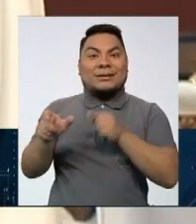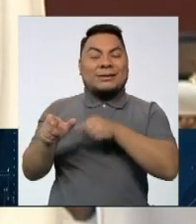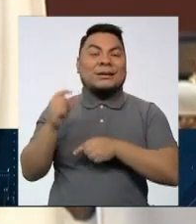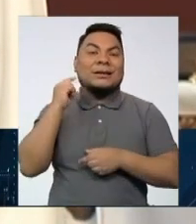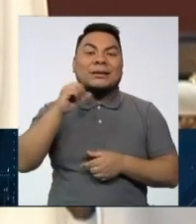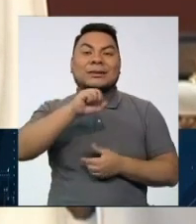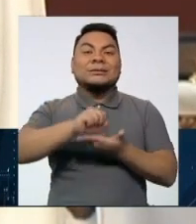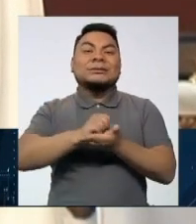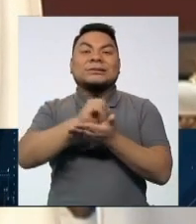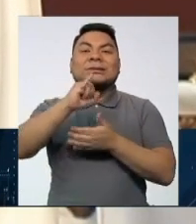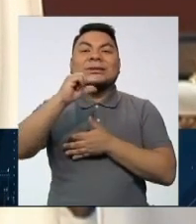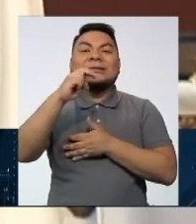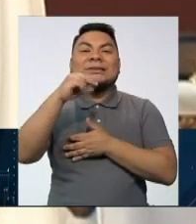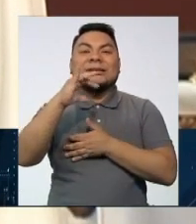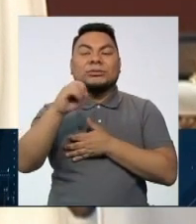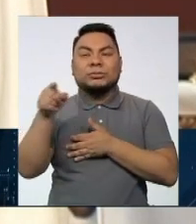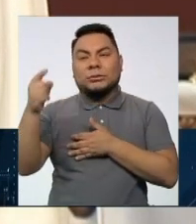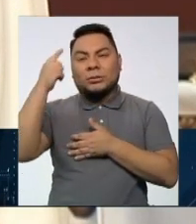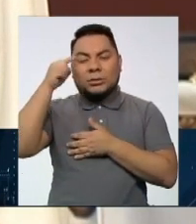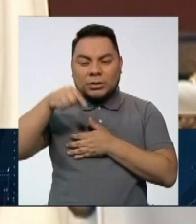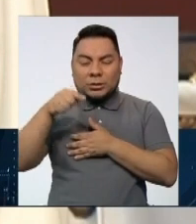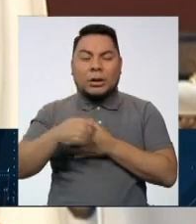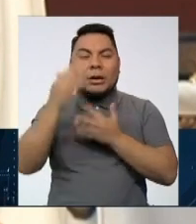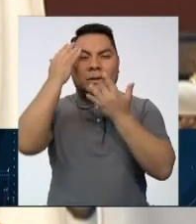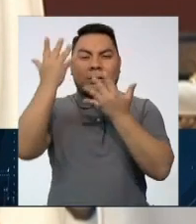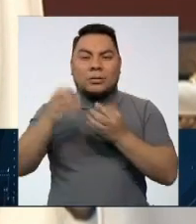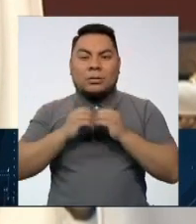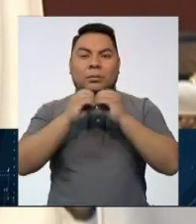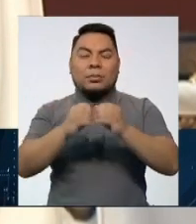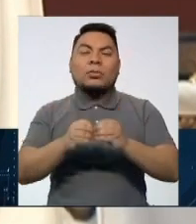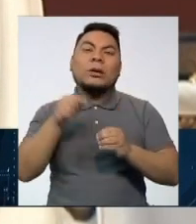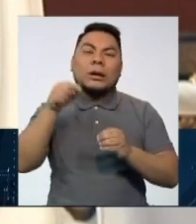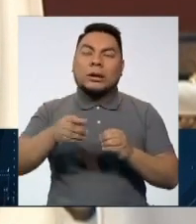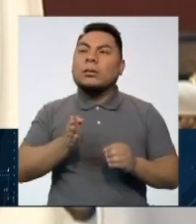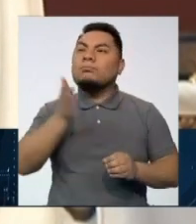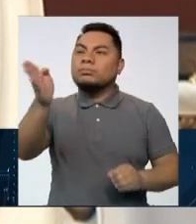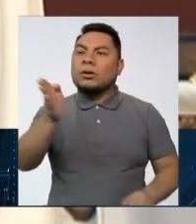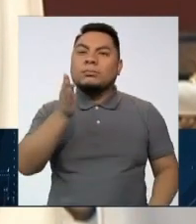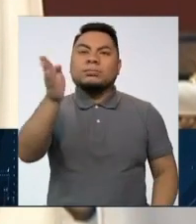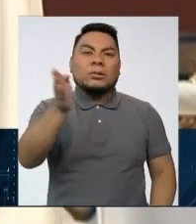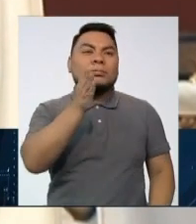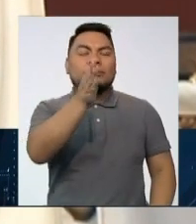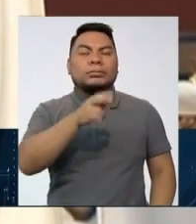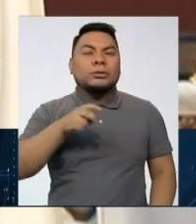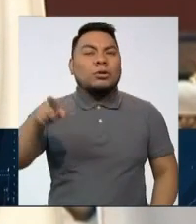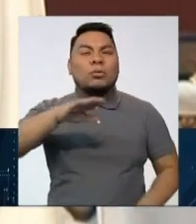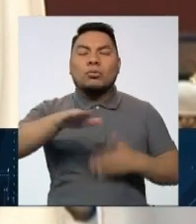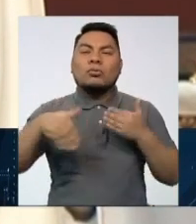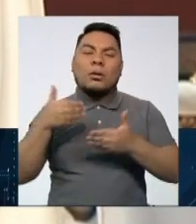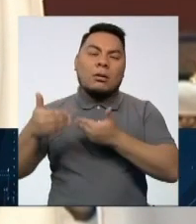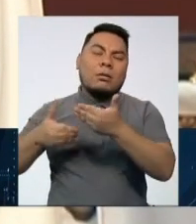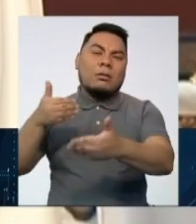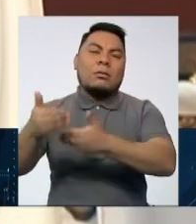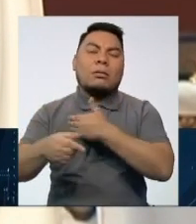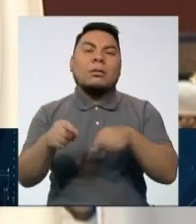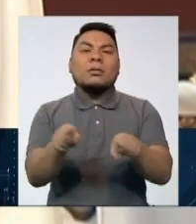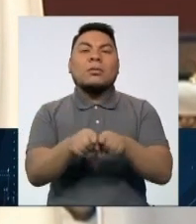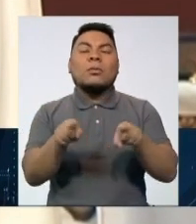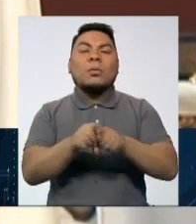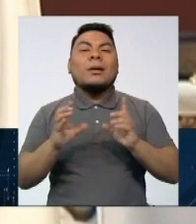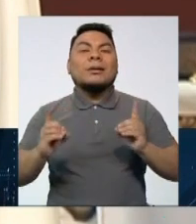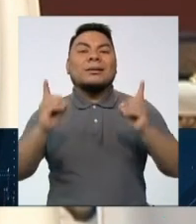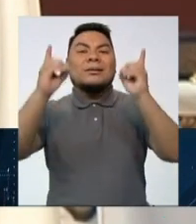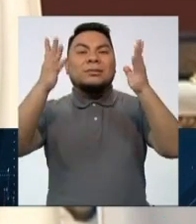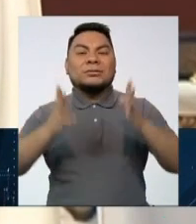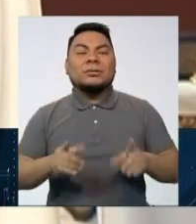mantener viva la profunda esperanza, se ha recorrido todo un camino que se asemeja mucho al de los discípulos